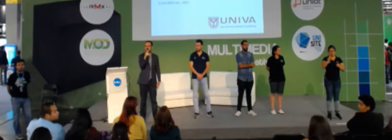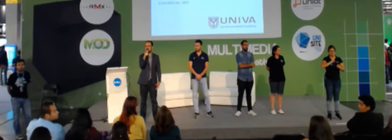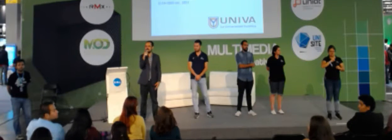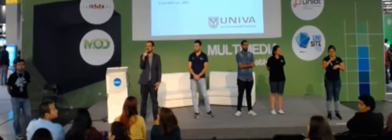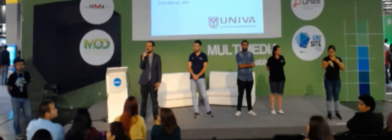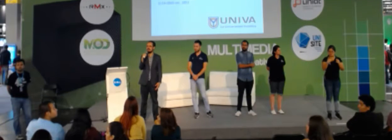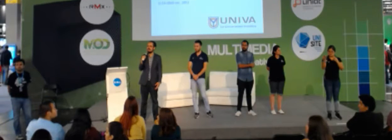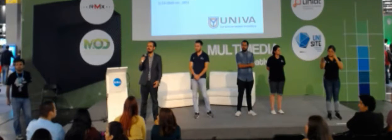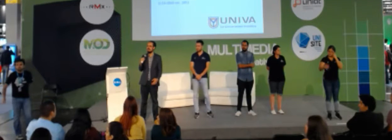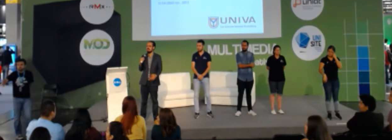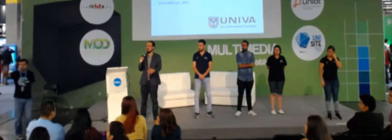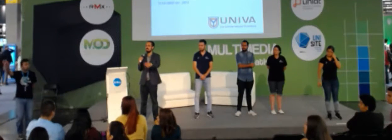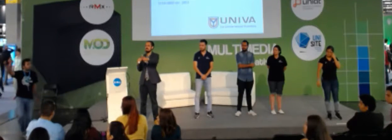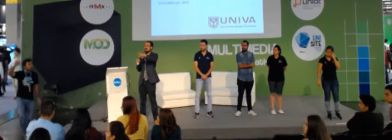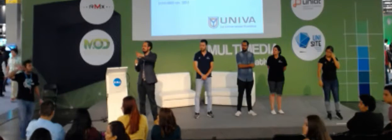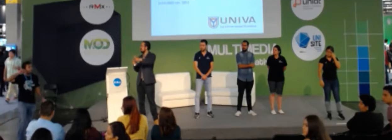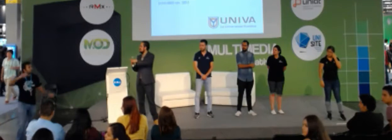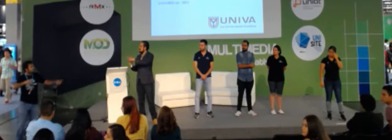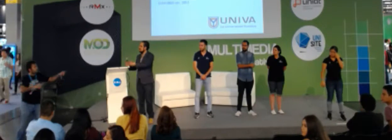todo.